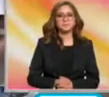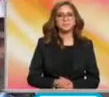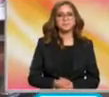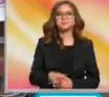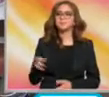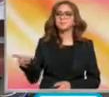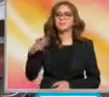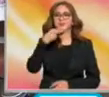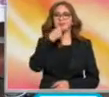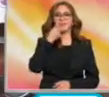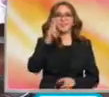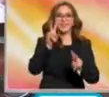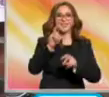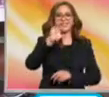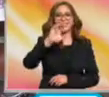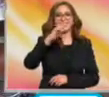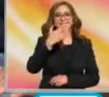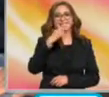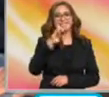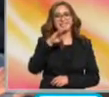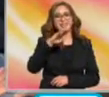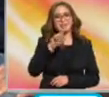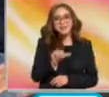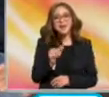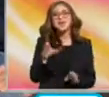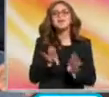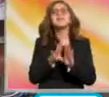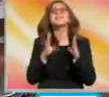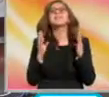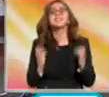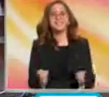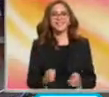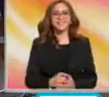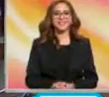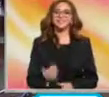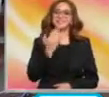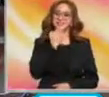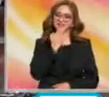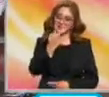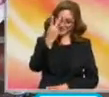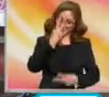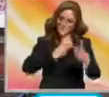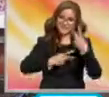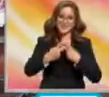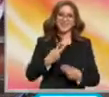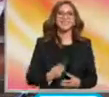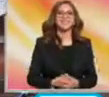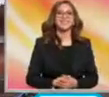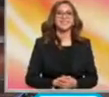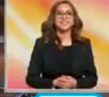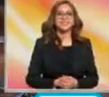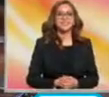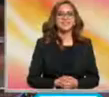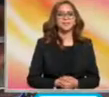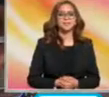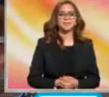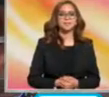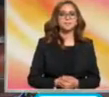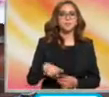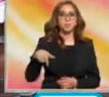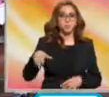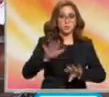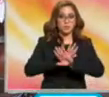Y Chema Serral de Chemiki para los cuates, ¿cómo estás? Bienvenido, Chema. ¿Cómo están todos? Chema, bienvenido. Oye, usted ya gracias.